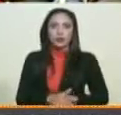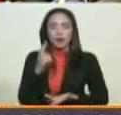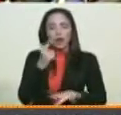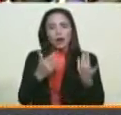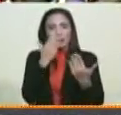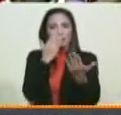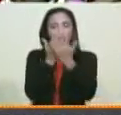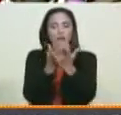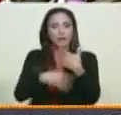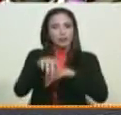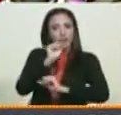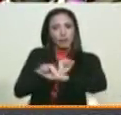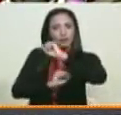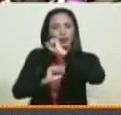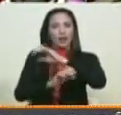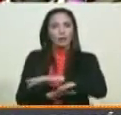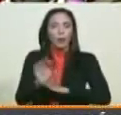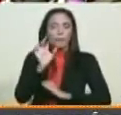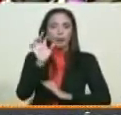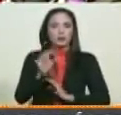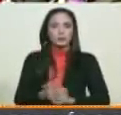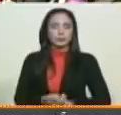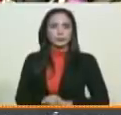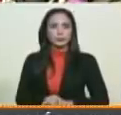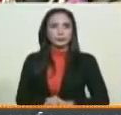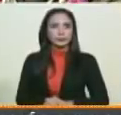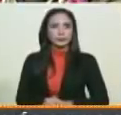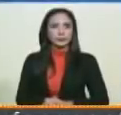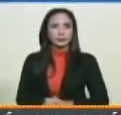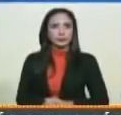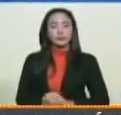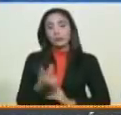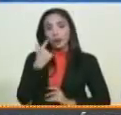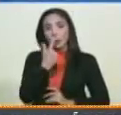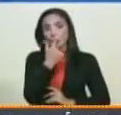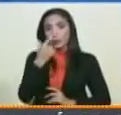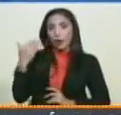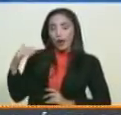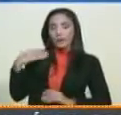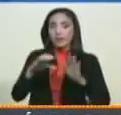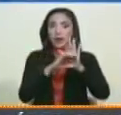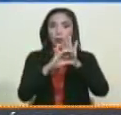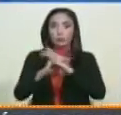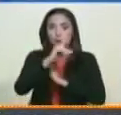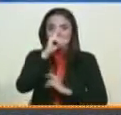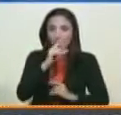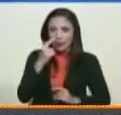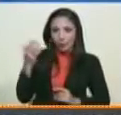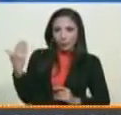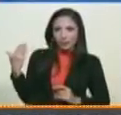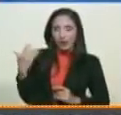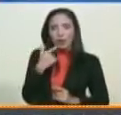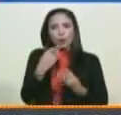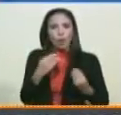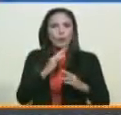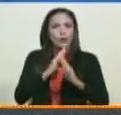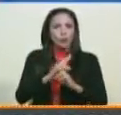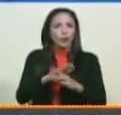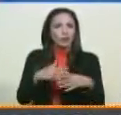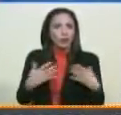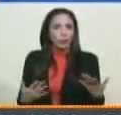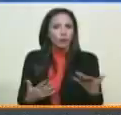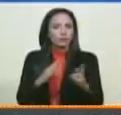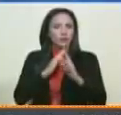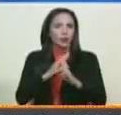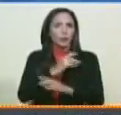resistiendo? Y lo vimos en el proceso electoral constituyente del año pasado. ¿Cuál fue la respuesta de nuestro